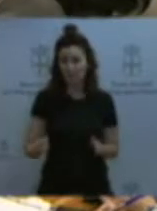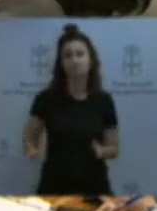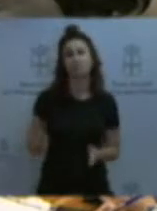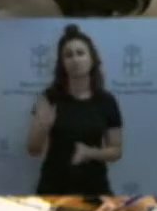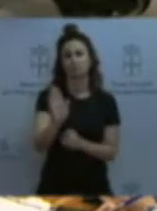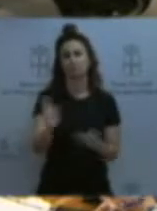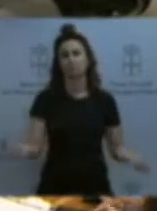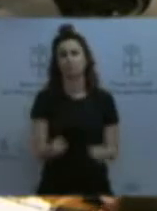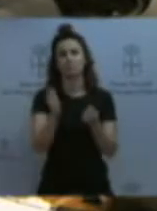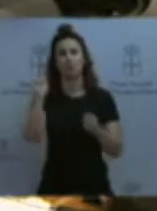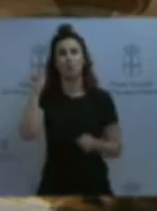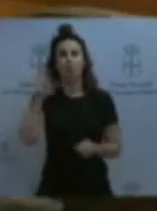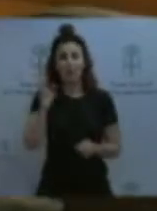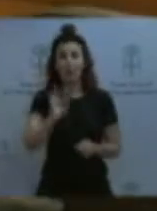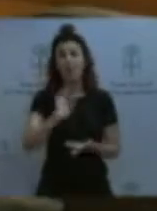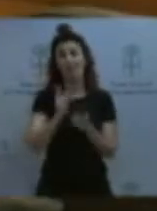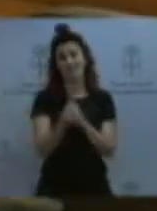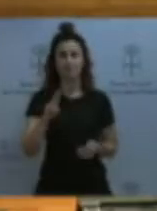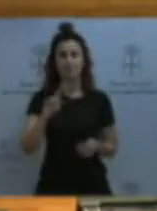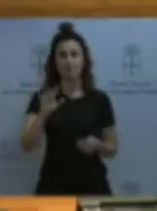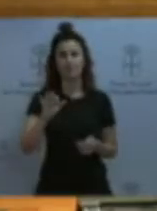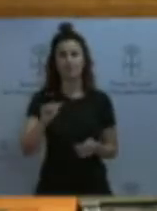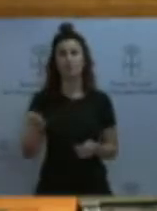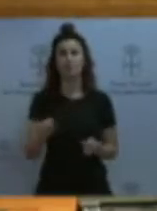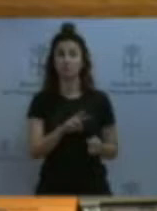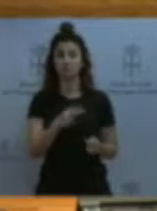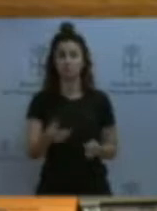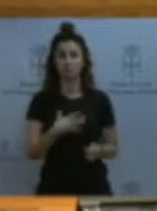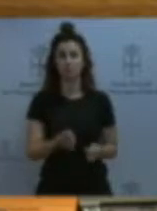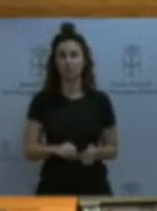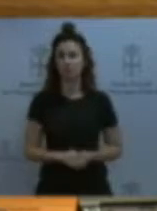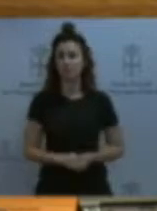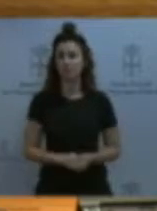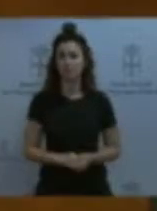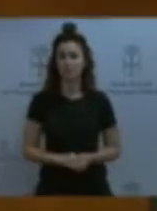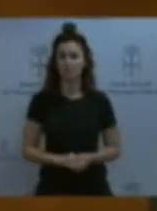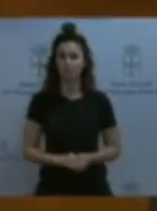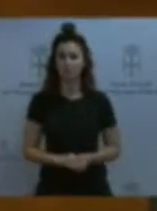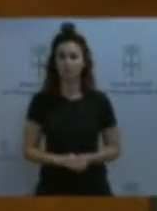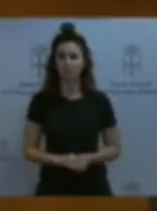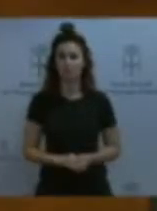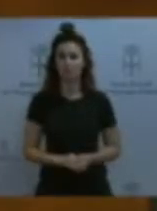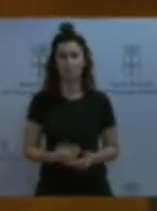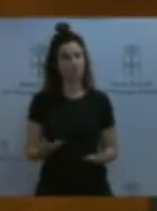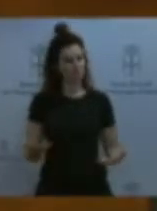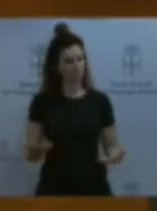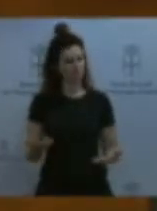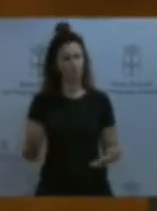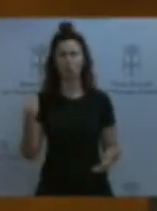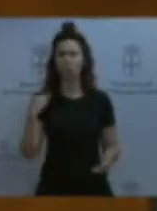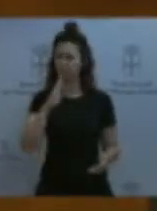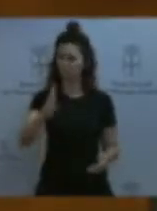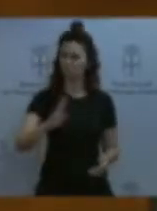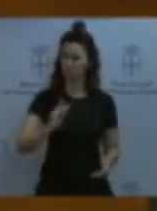ser más prudente la próxima vez que fale deste museo? Pregunta con intensidad, señoría, y tendré